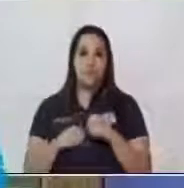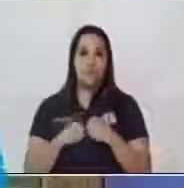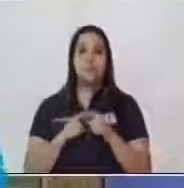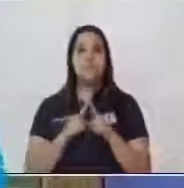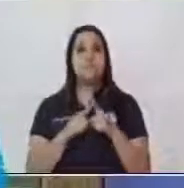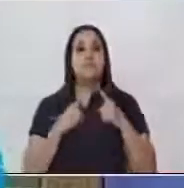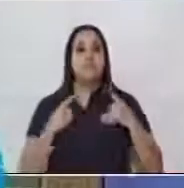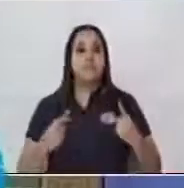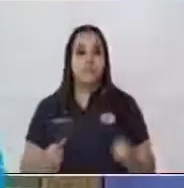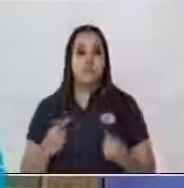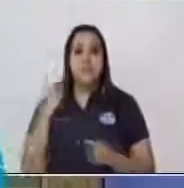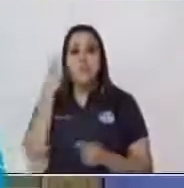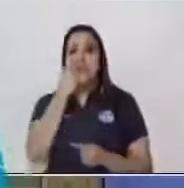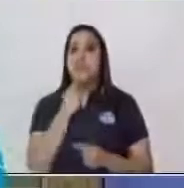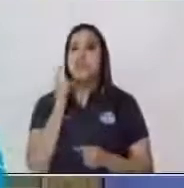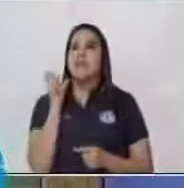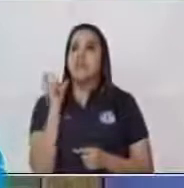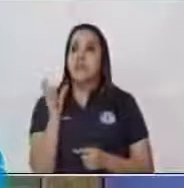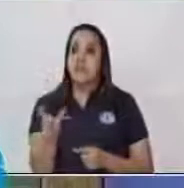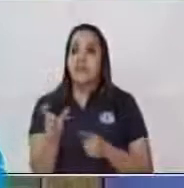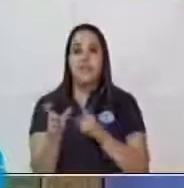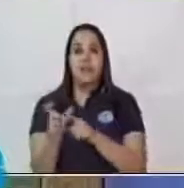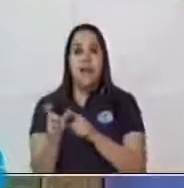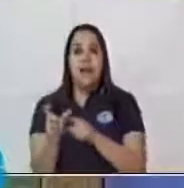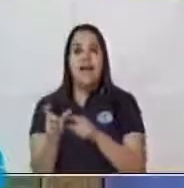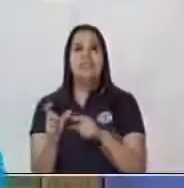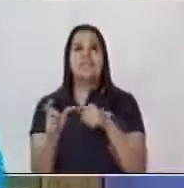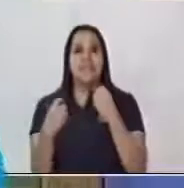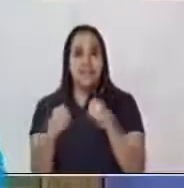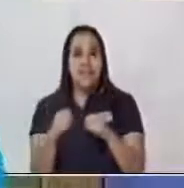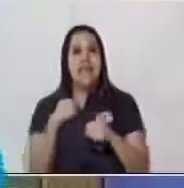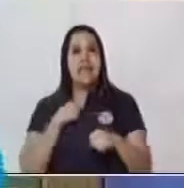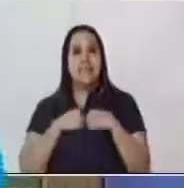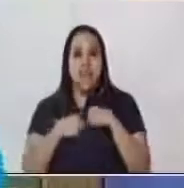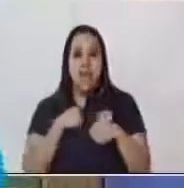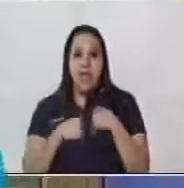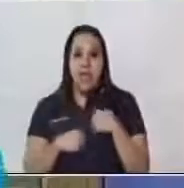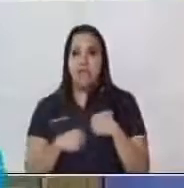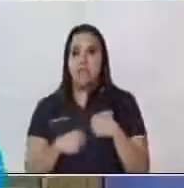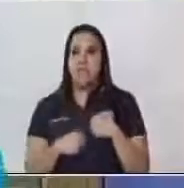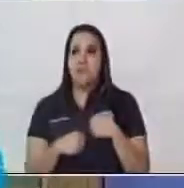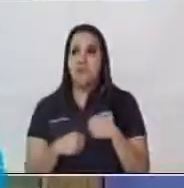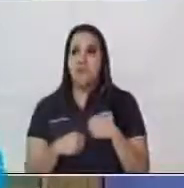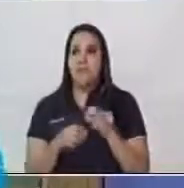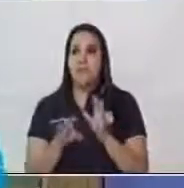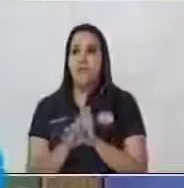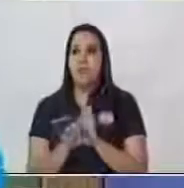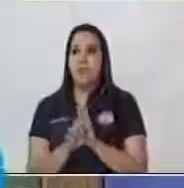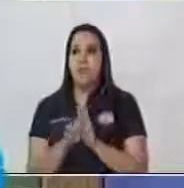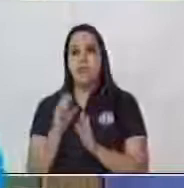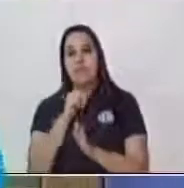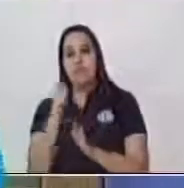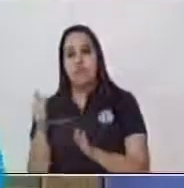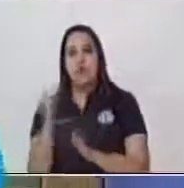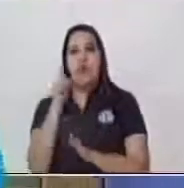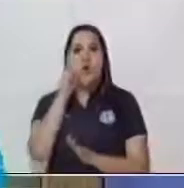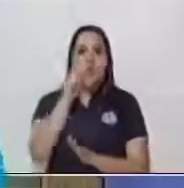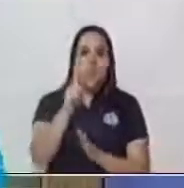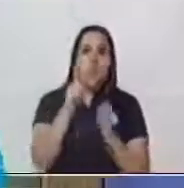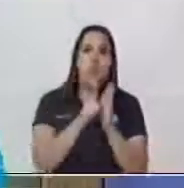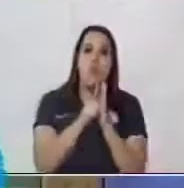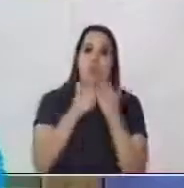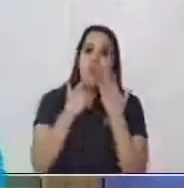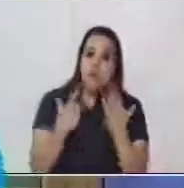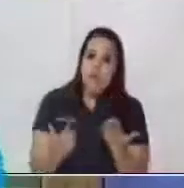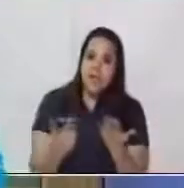el que padece o recibe la acción, no la ejecuta. Un libro fue leído por